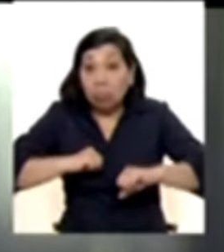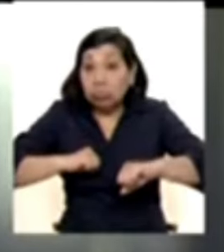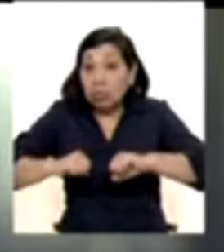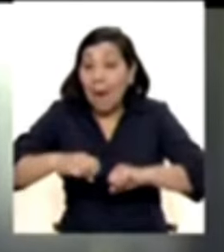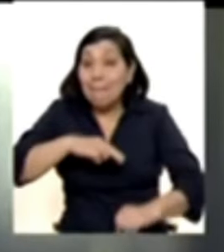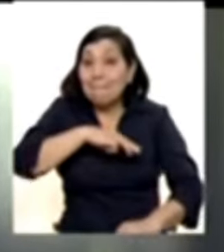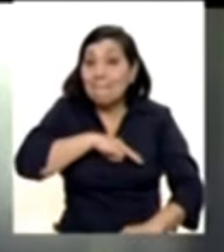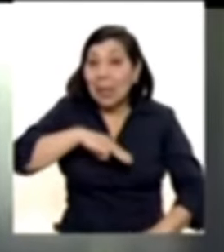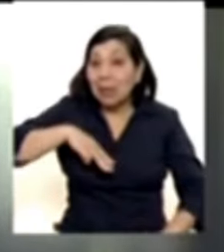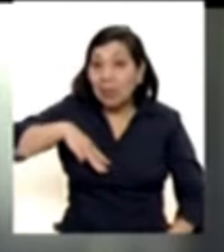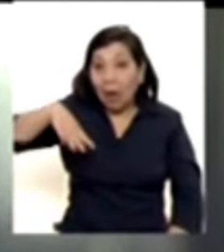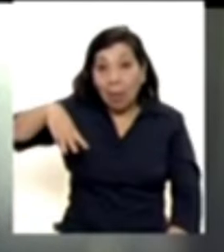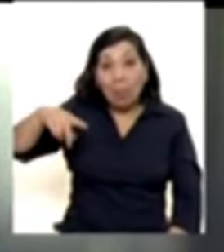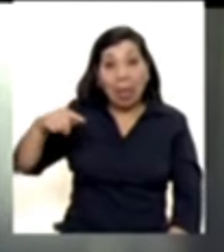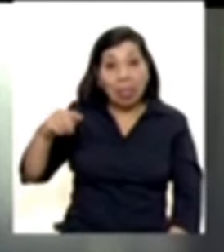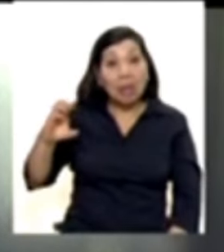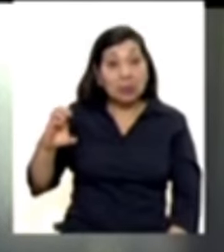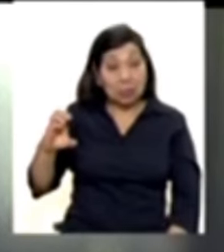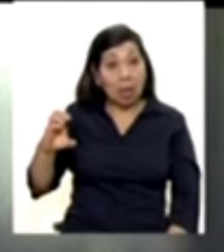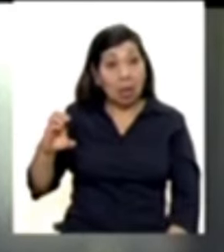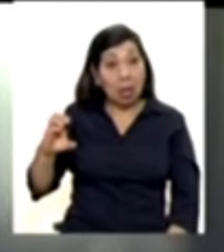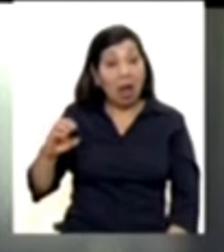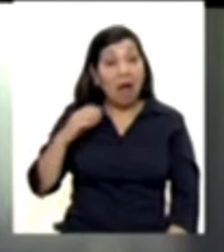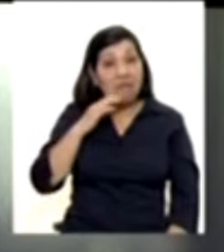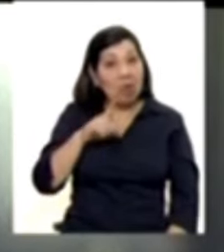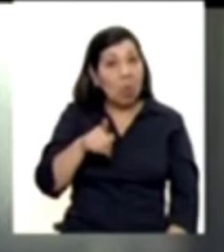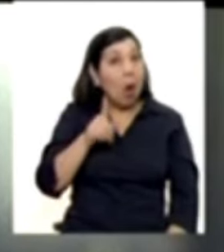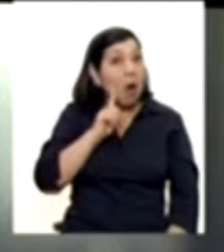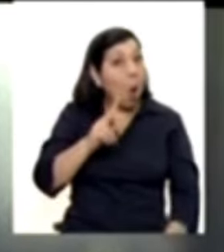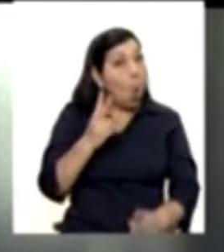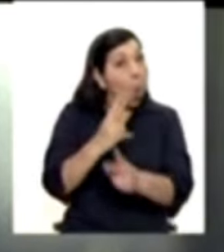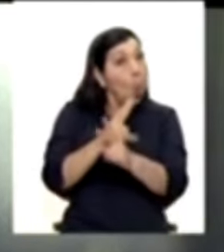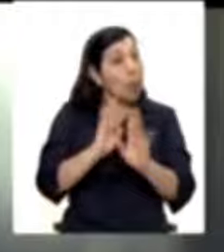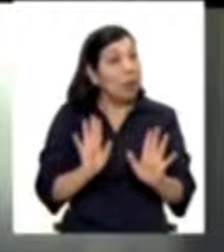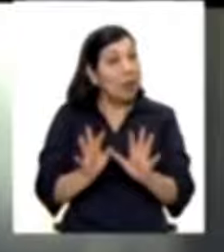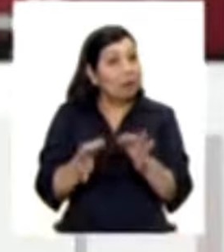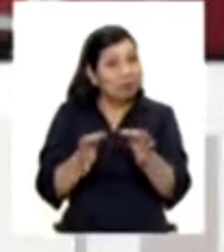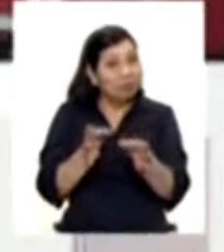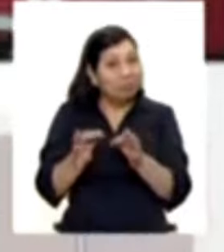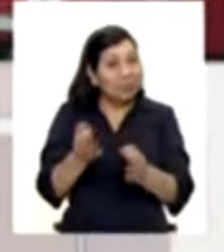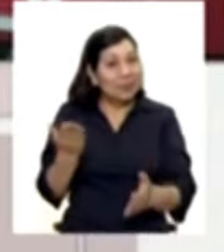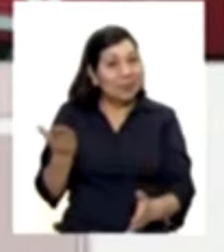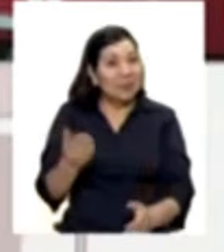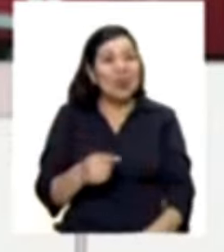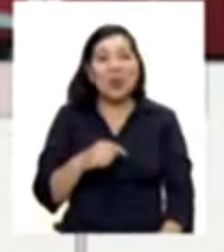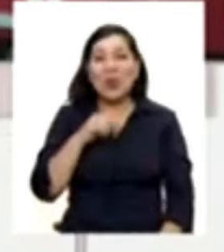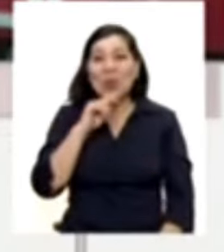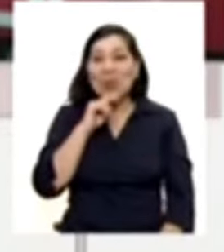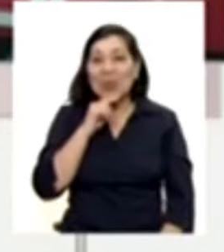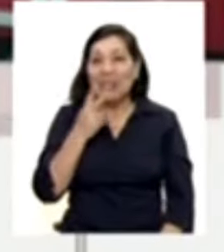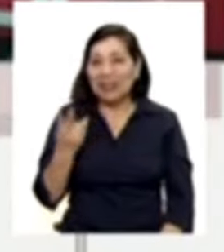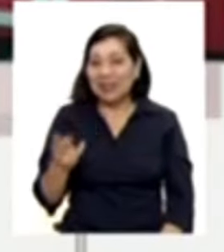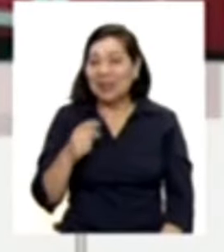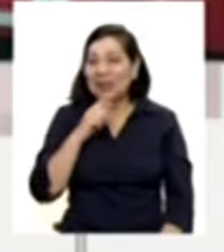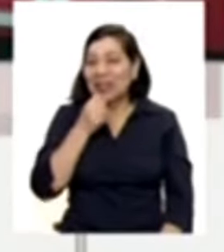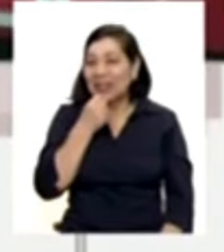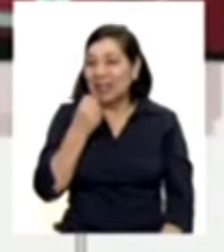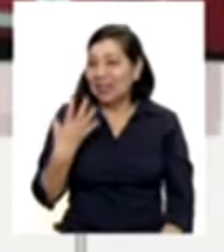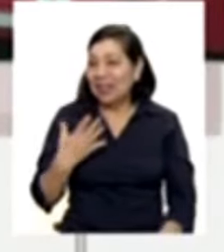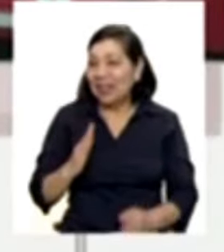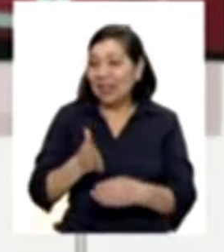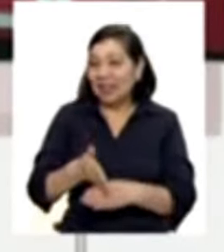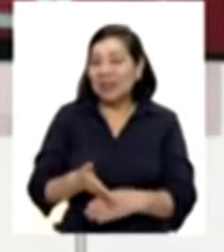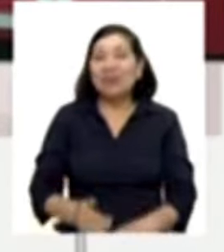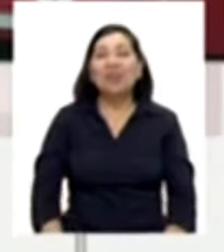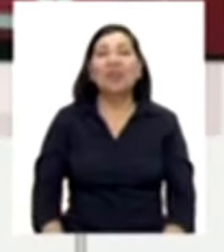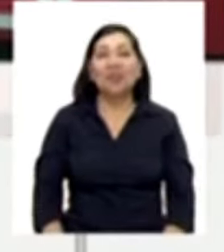lanzando el Ministerio de Transportes y Comunicaciones, es estafa, no te dejes engañar. Mayores detalles los tiene nuestra compañera Vanessa Sandoval, quien ha llegado hasta